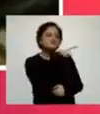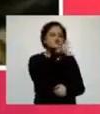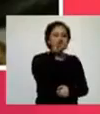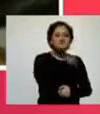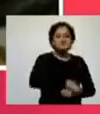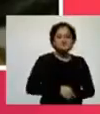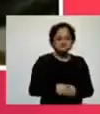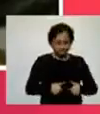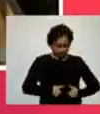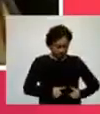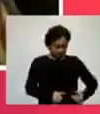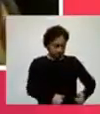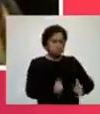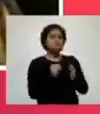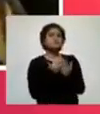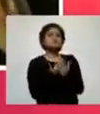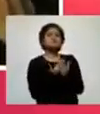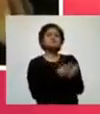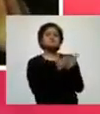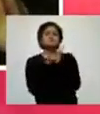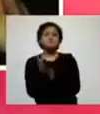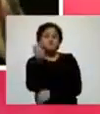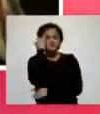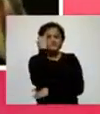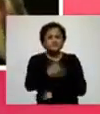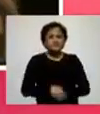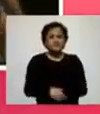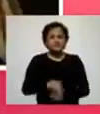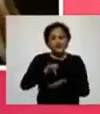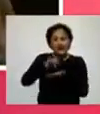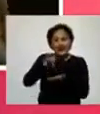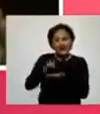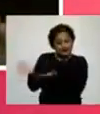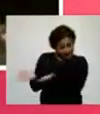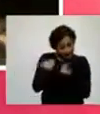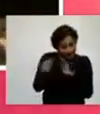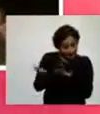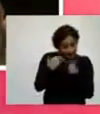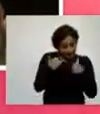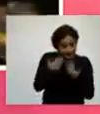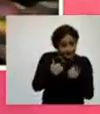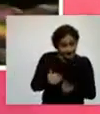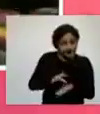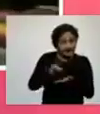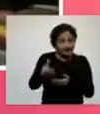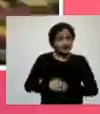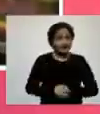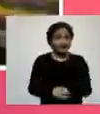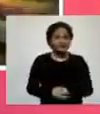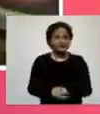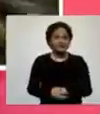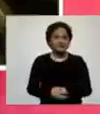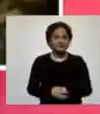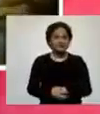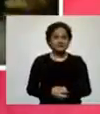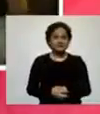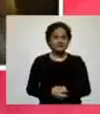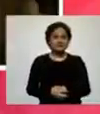esperar unos minutos más. Gracias. Vayamos afuera. Ven, pero apúrate, apúrate.